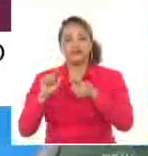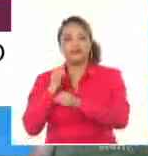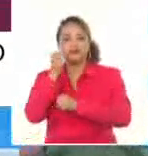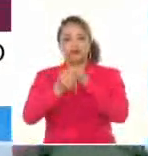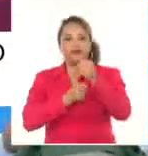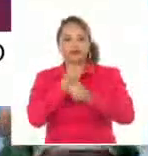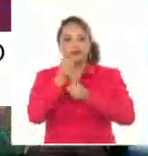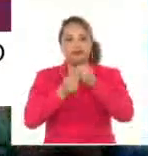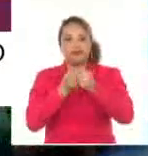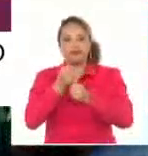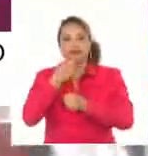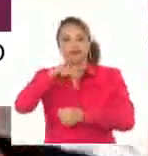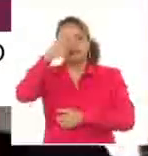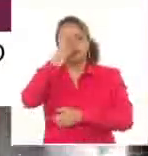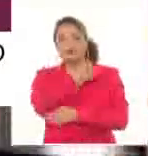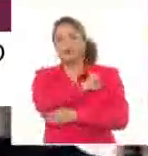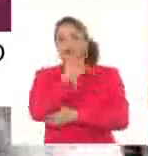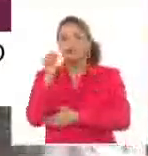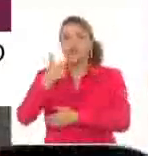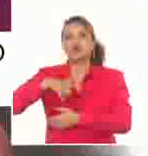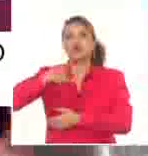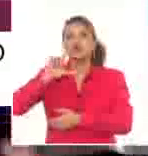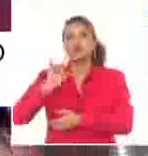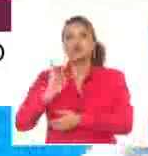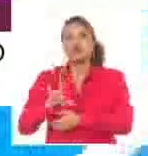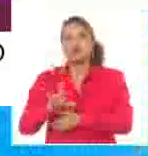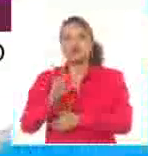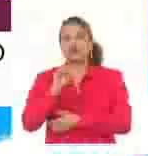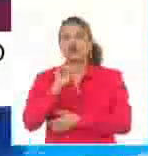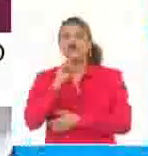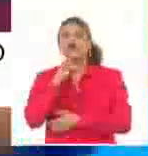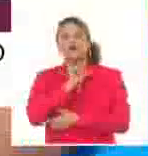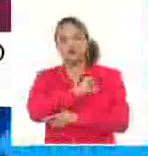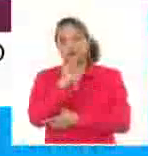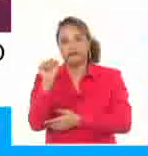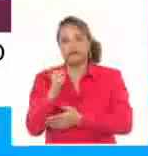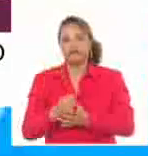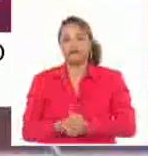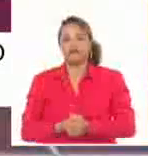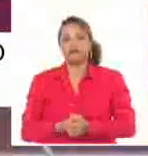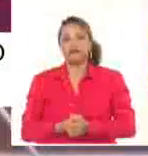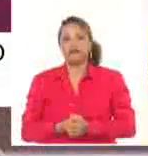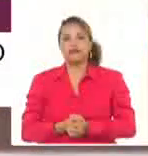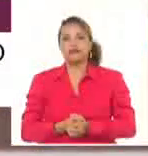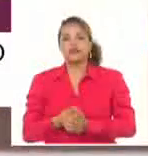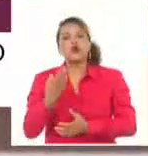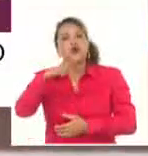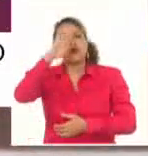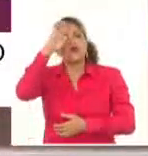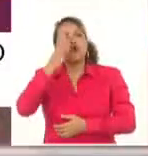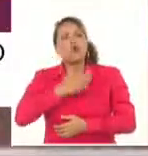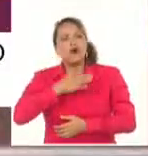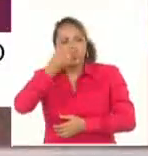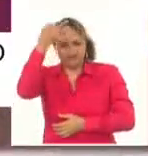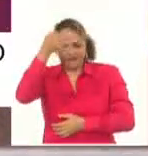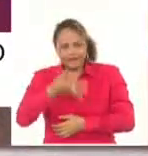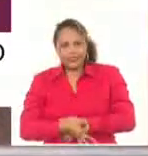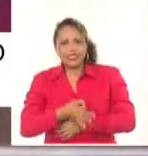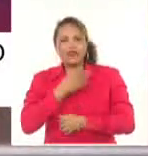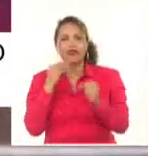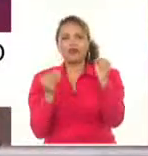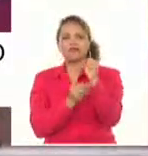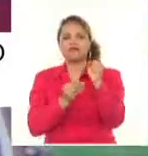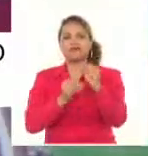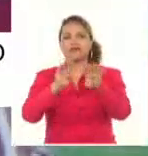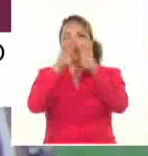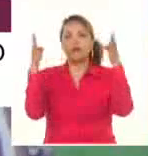roja de Cuba, Julio César La Cruz. ¿Quién puede dudar que Cuba ha sido una verdadera potencia mundial